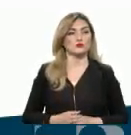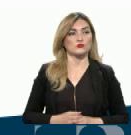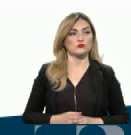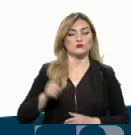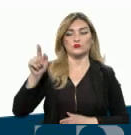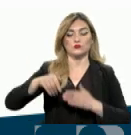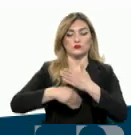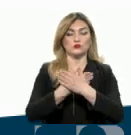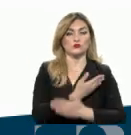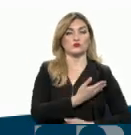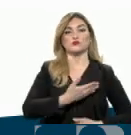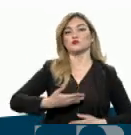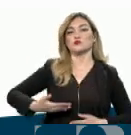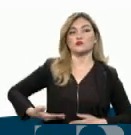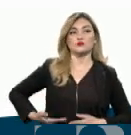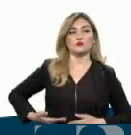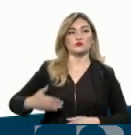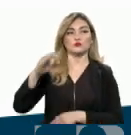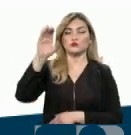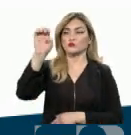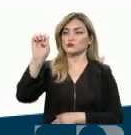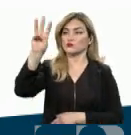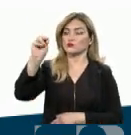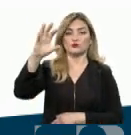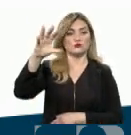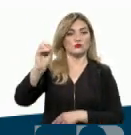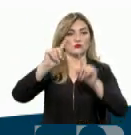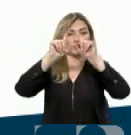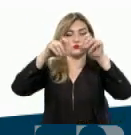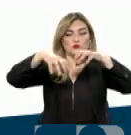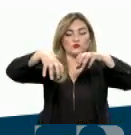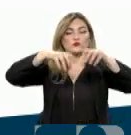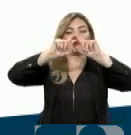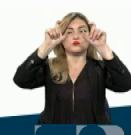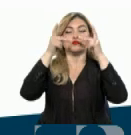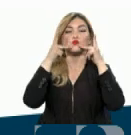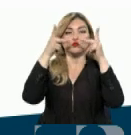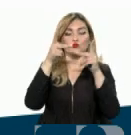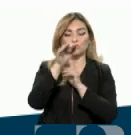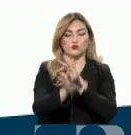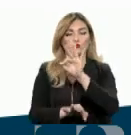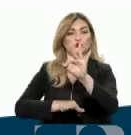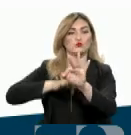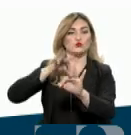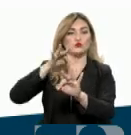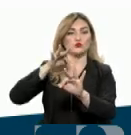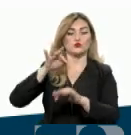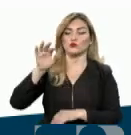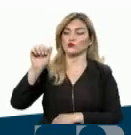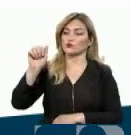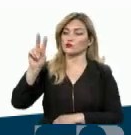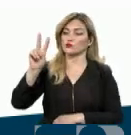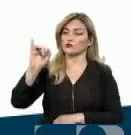López es el nuevo presidente de la EMCO, la empresa coordinadora de empresas públicas, en reemplazo de Marco Ávila,